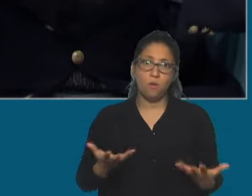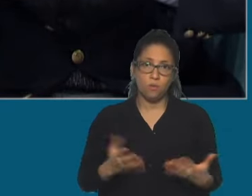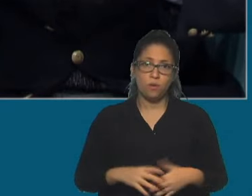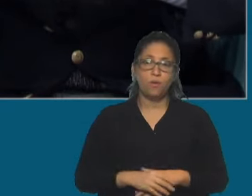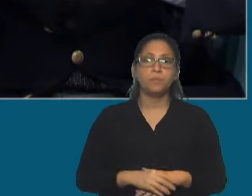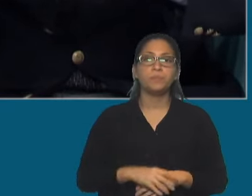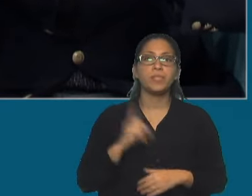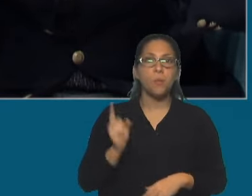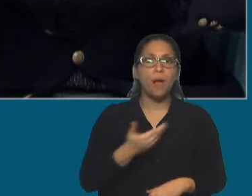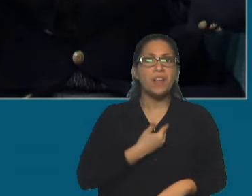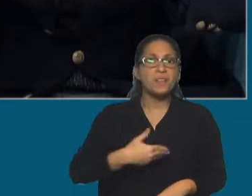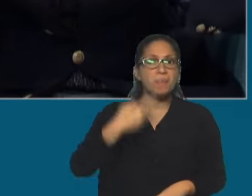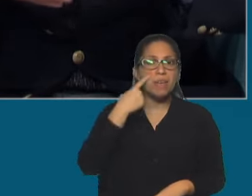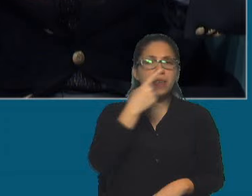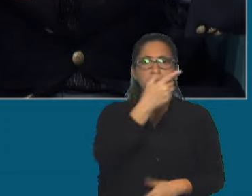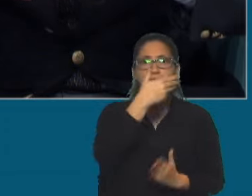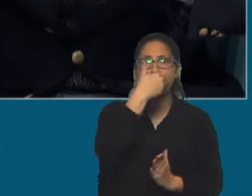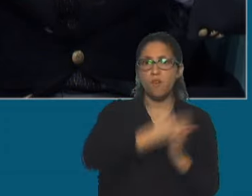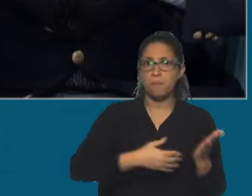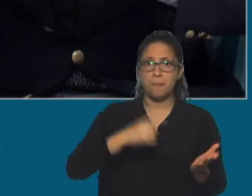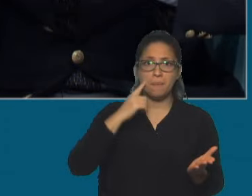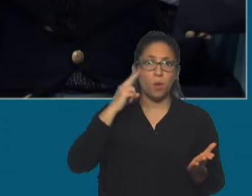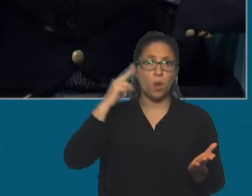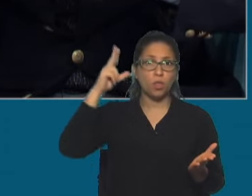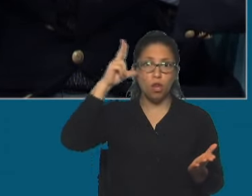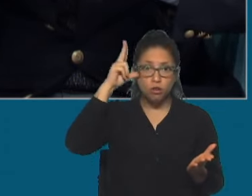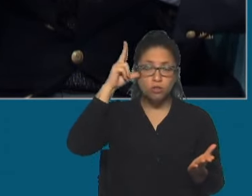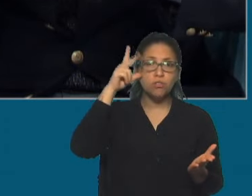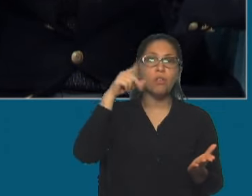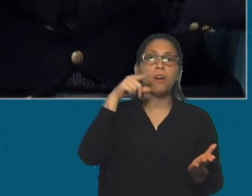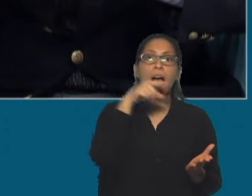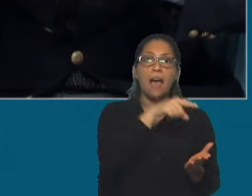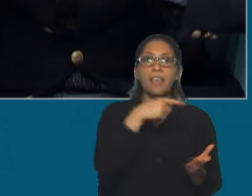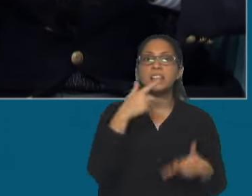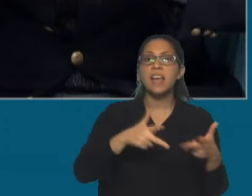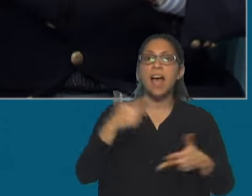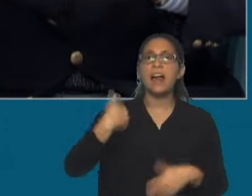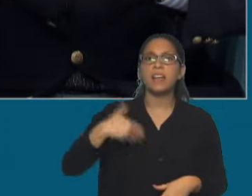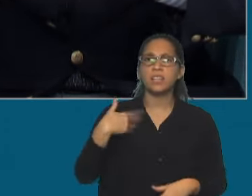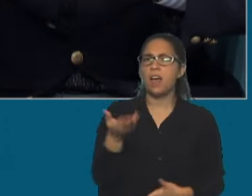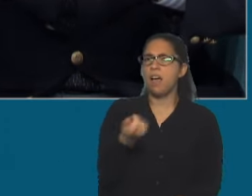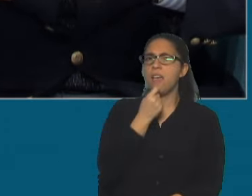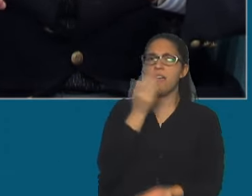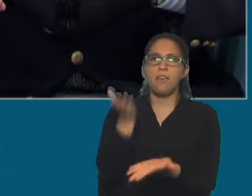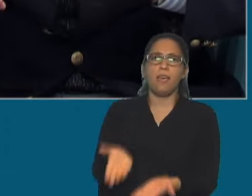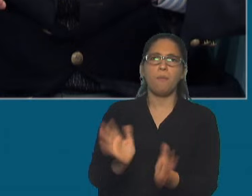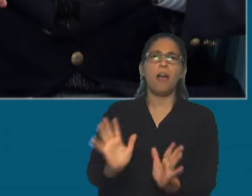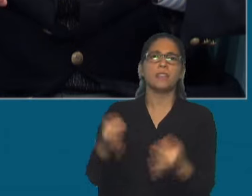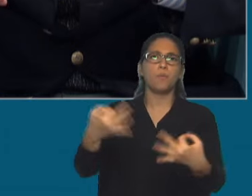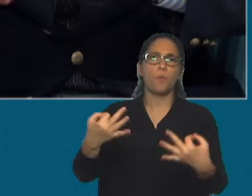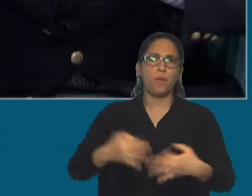pesar de que el Fondo Monetario, en sus informes del año 98, hablaba que la Argentina era un ejemplo de lo que había que